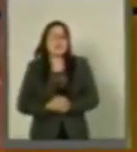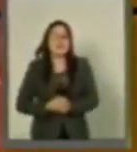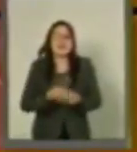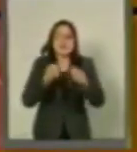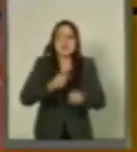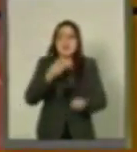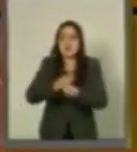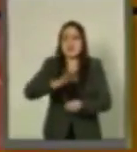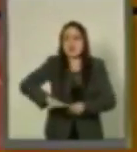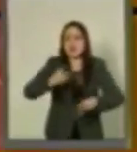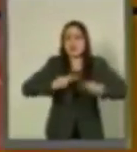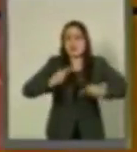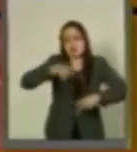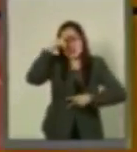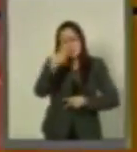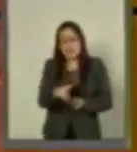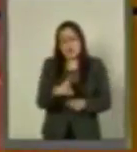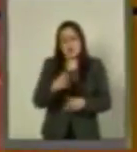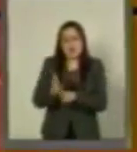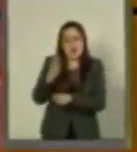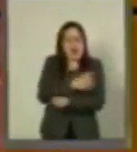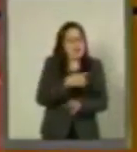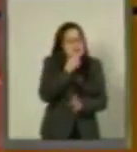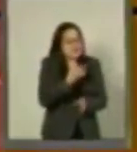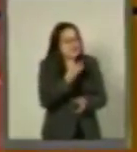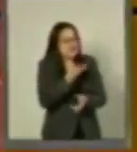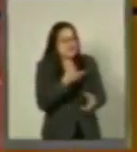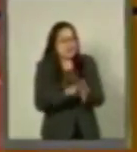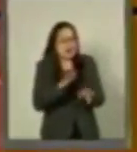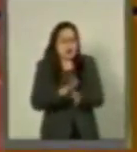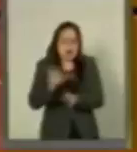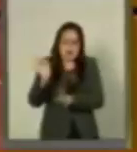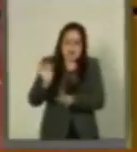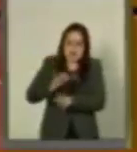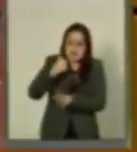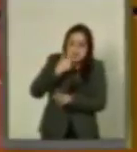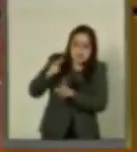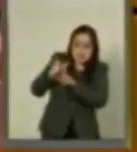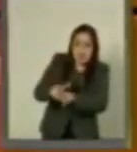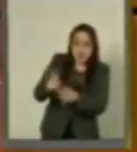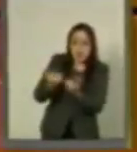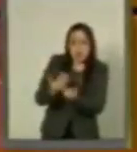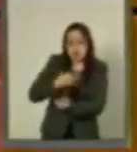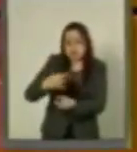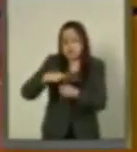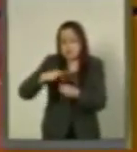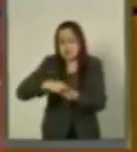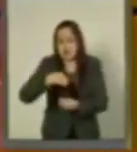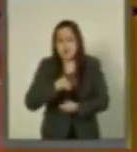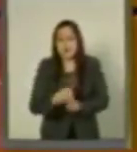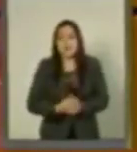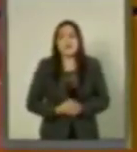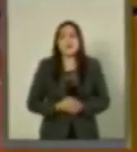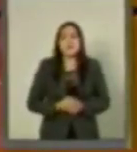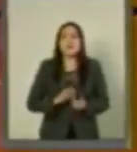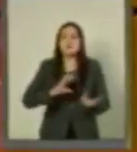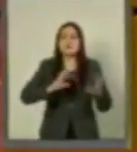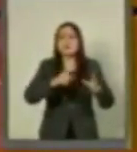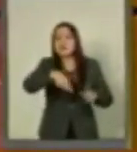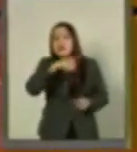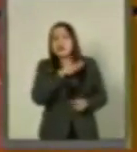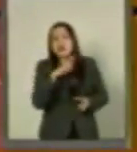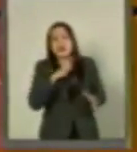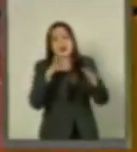de las familias mexicanas fue utilizada como herramienta político-electoral. En contraste, hoy